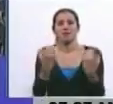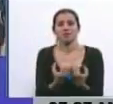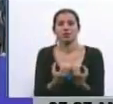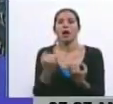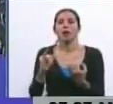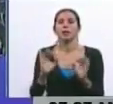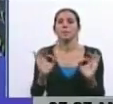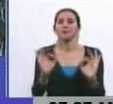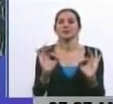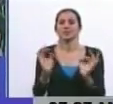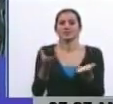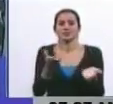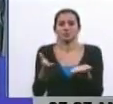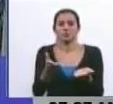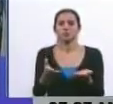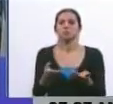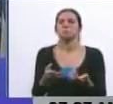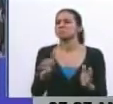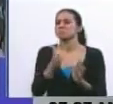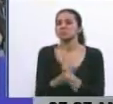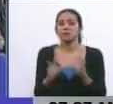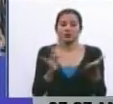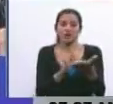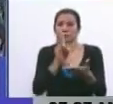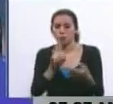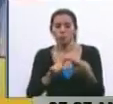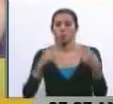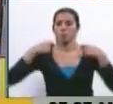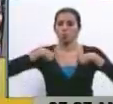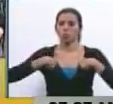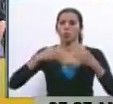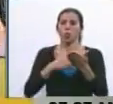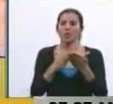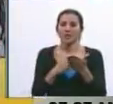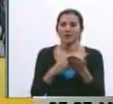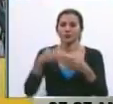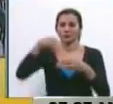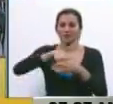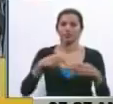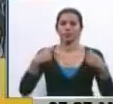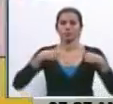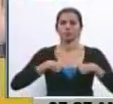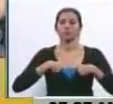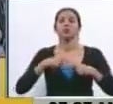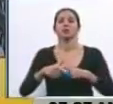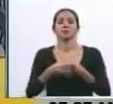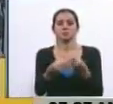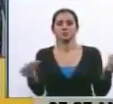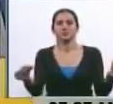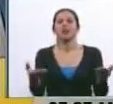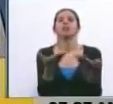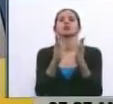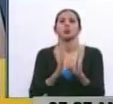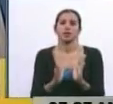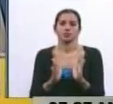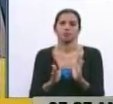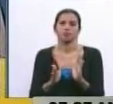paquete de servicios que contiene una tableta, un morral, un cuaderno para esos nuestros